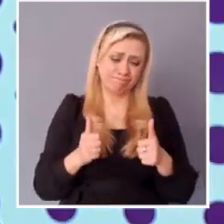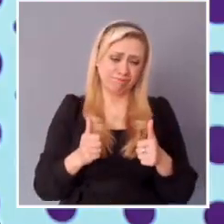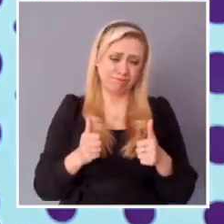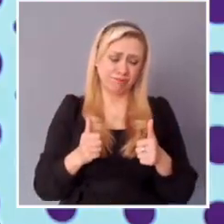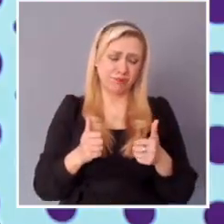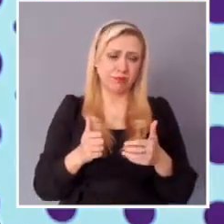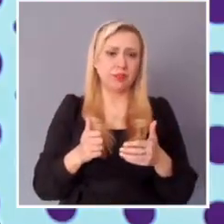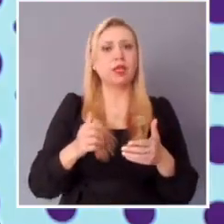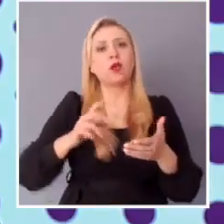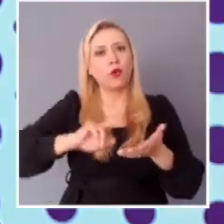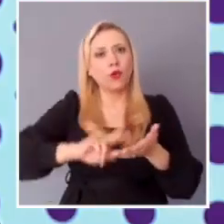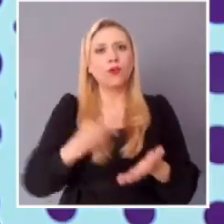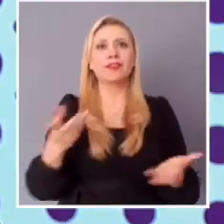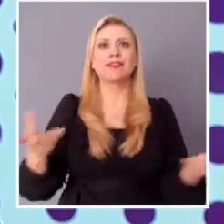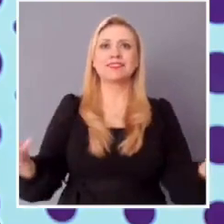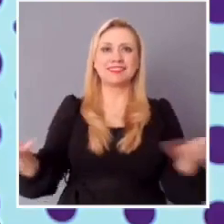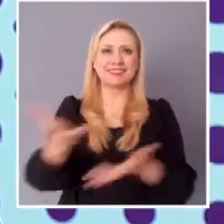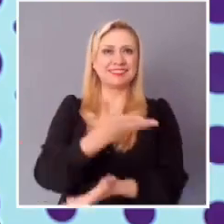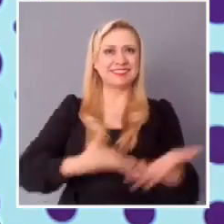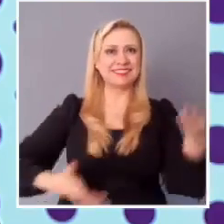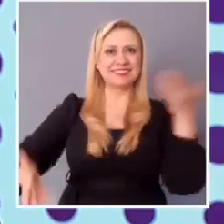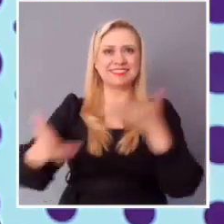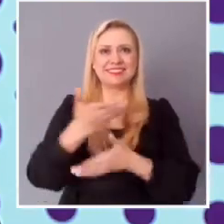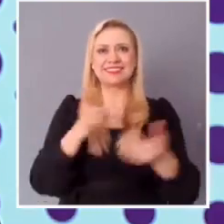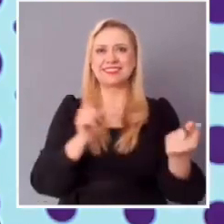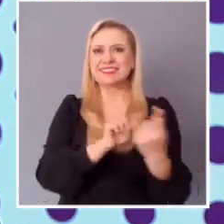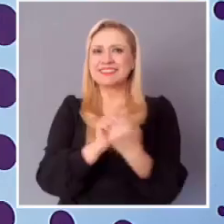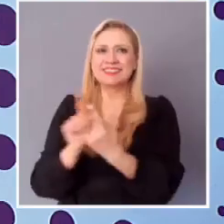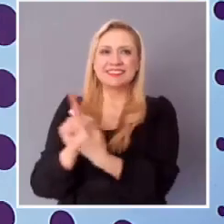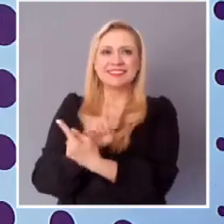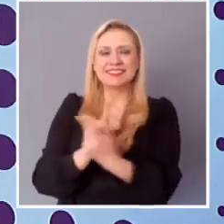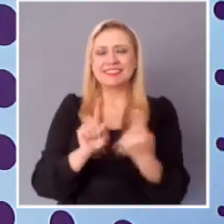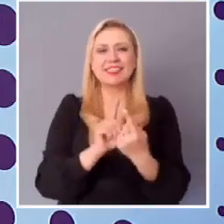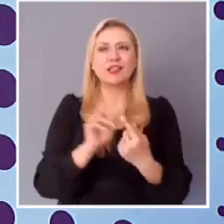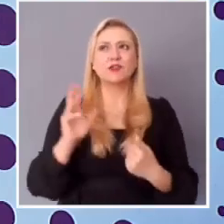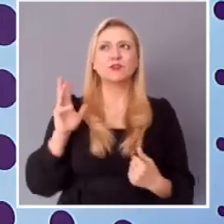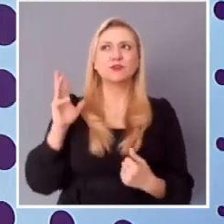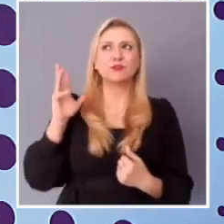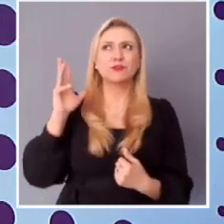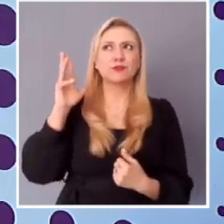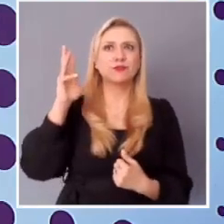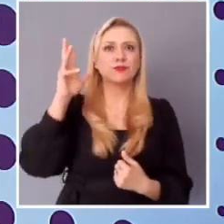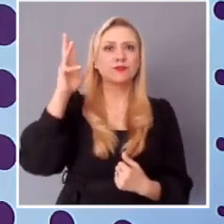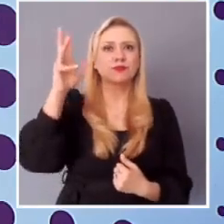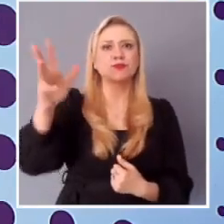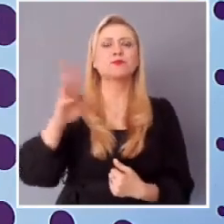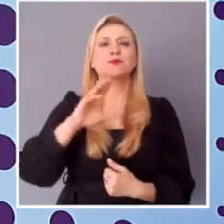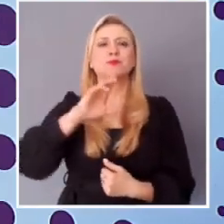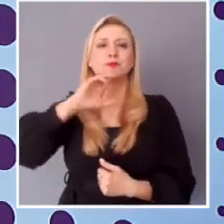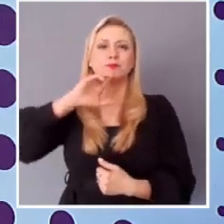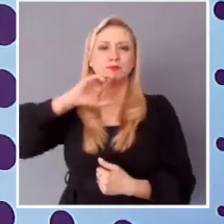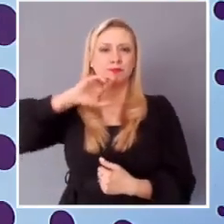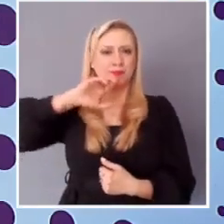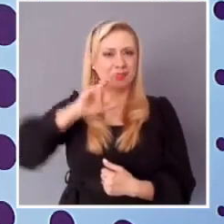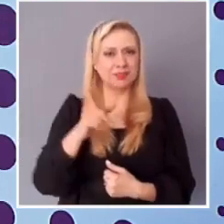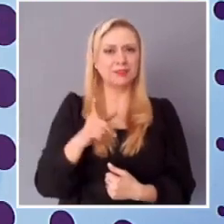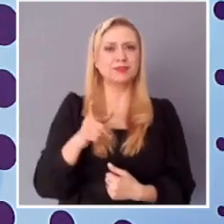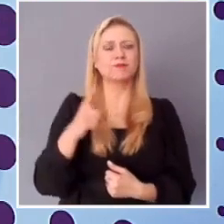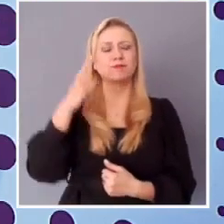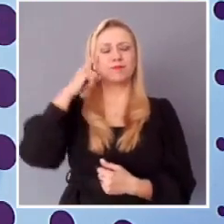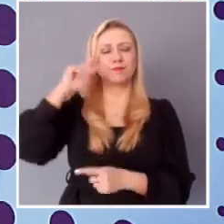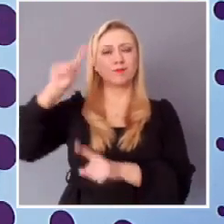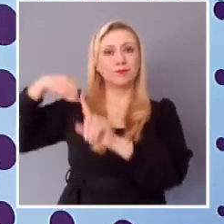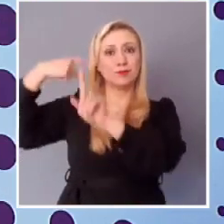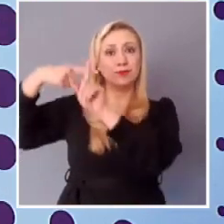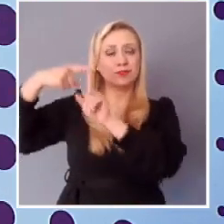en comunidad y pues construir futuros más sólidos desde otro paradigma de